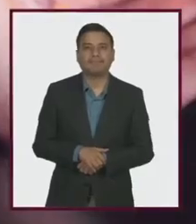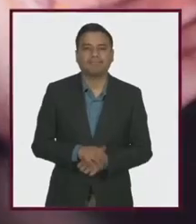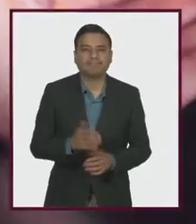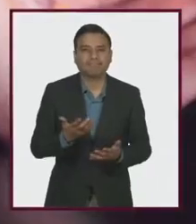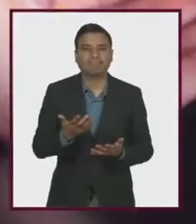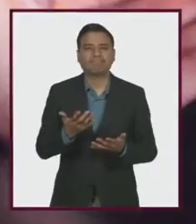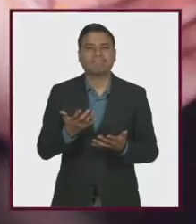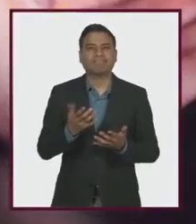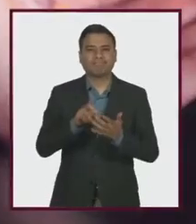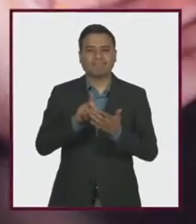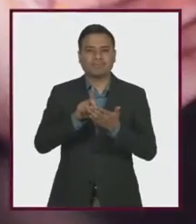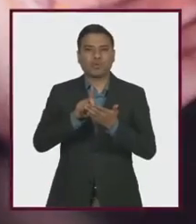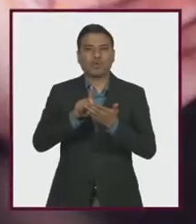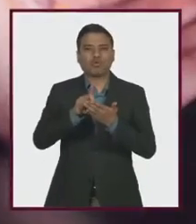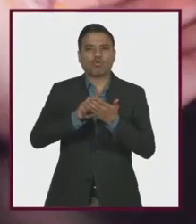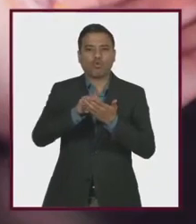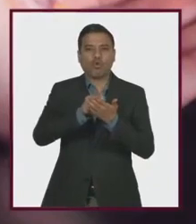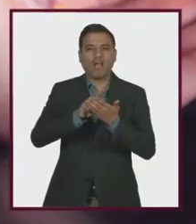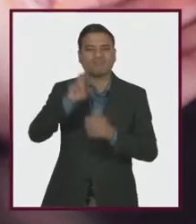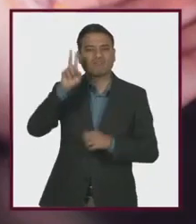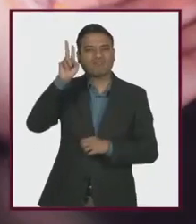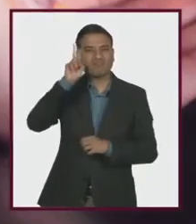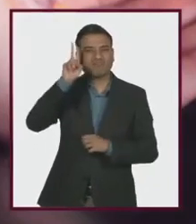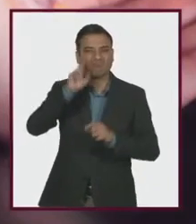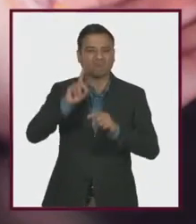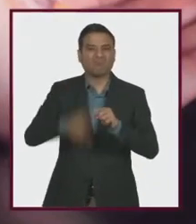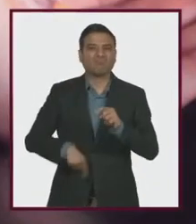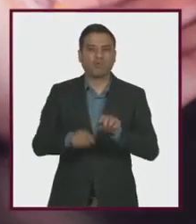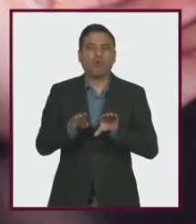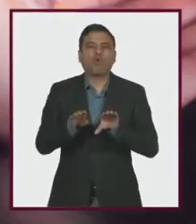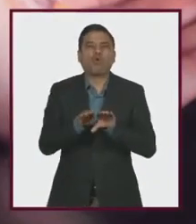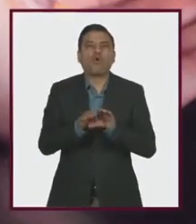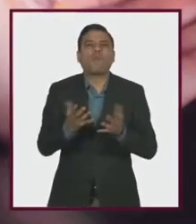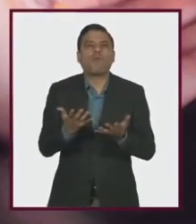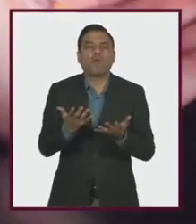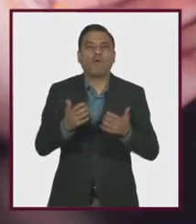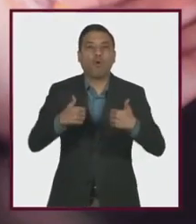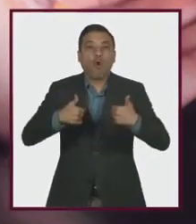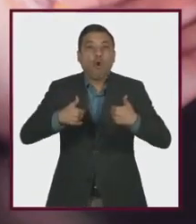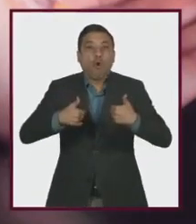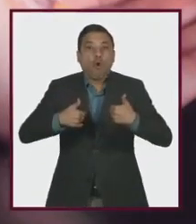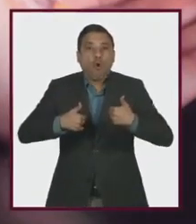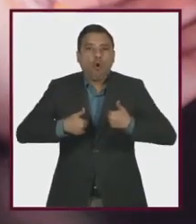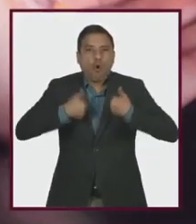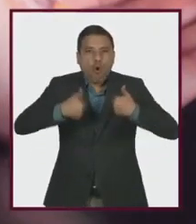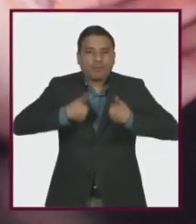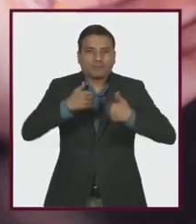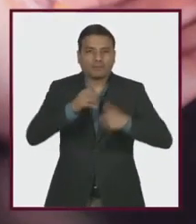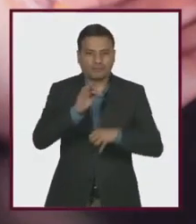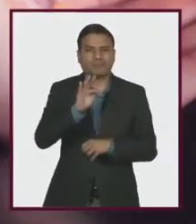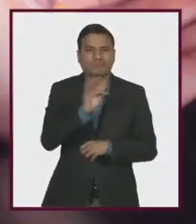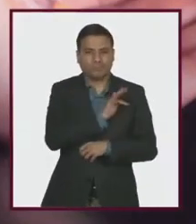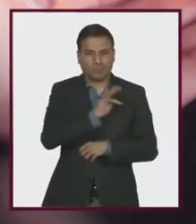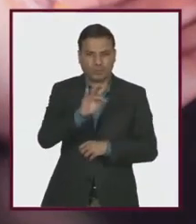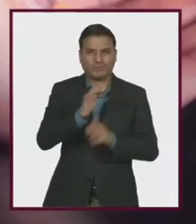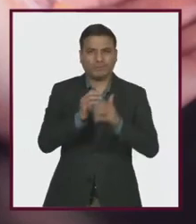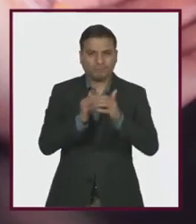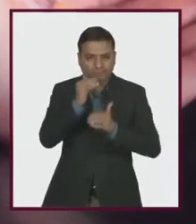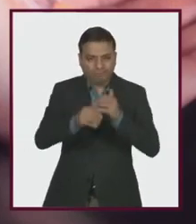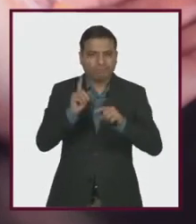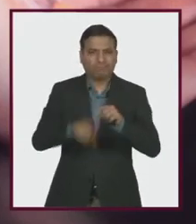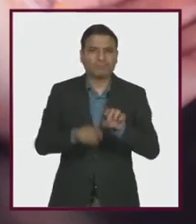la droga? El diazepam, ¿cómo actúa en el organismo de las y los adolescentes, doctora? ¿Y cómo se puede generar conciencia con